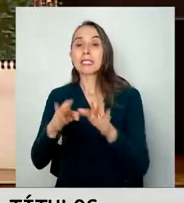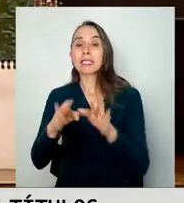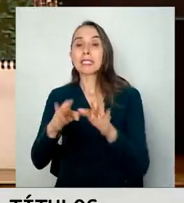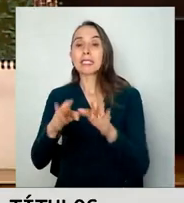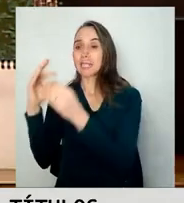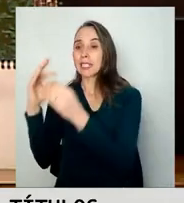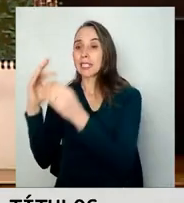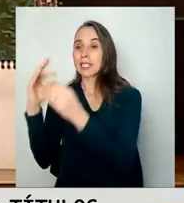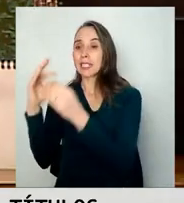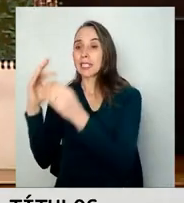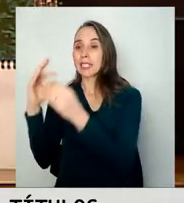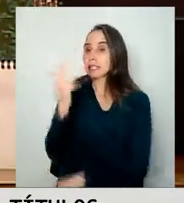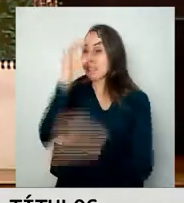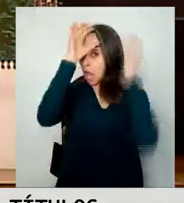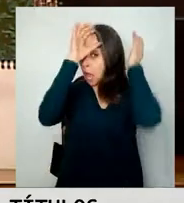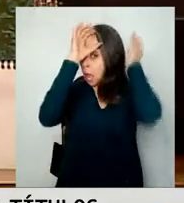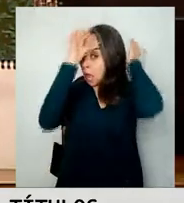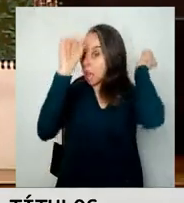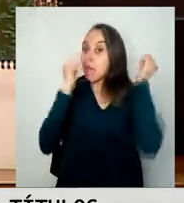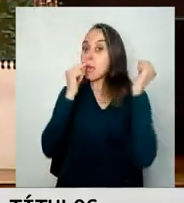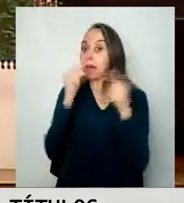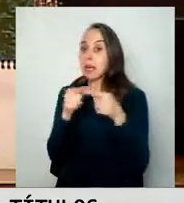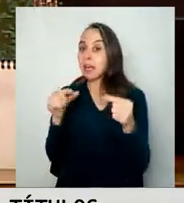embajador y su señora esposa